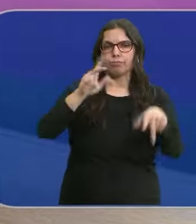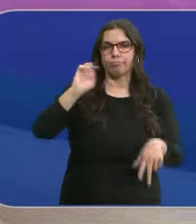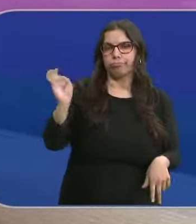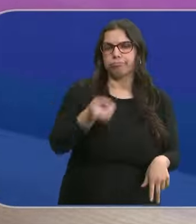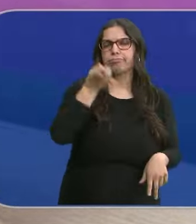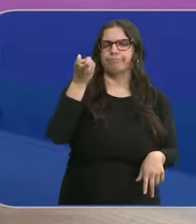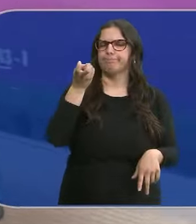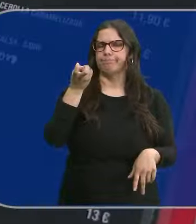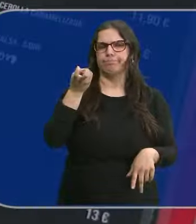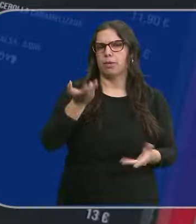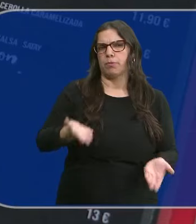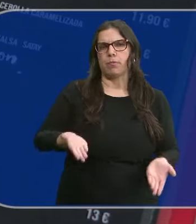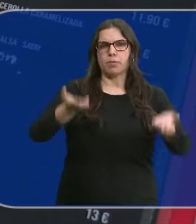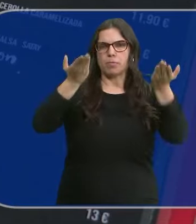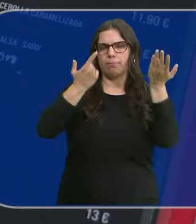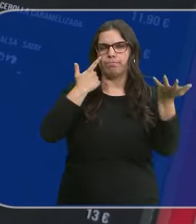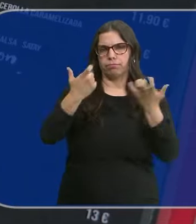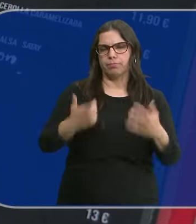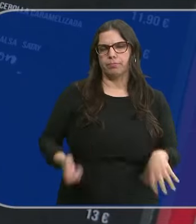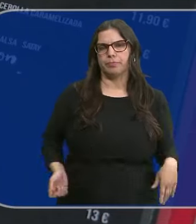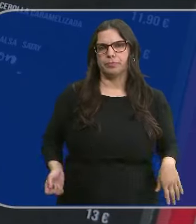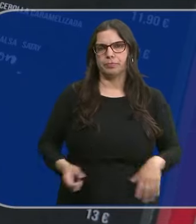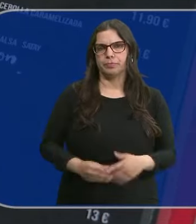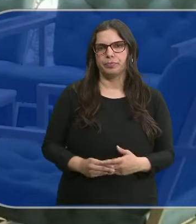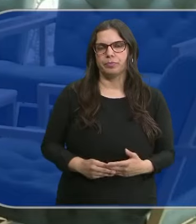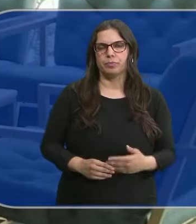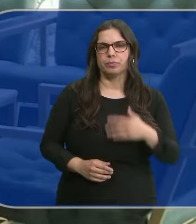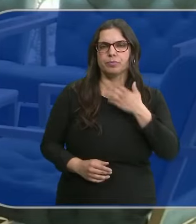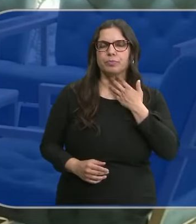han sido los grandes culpables de este incremento.